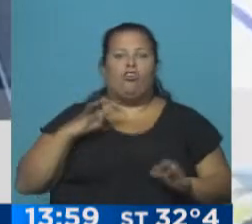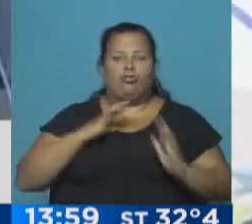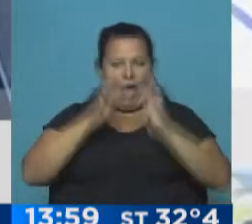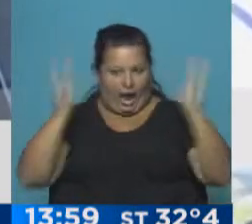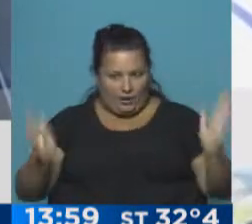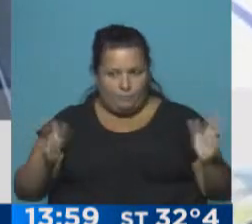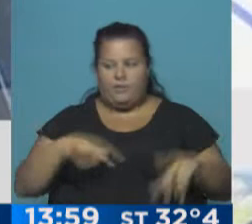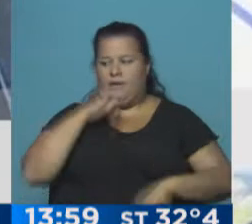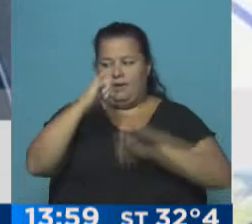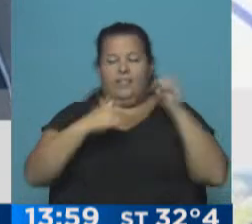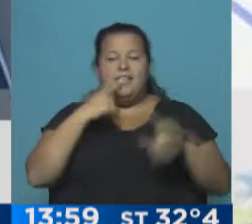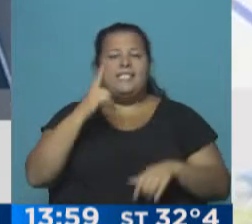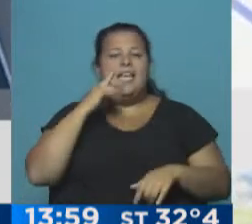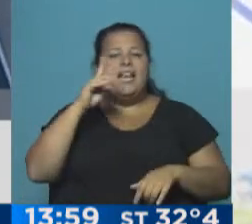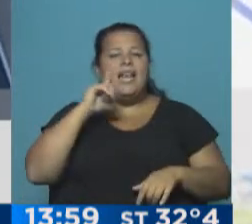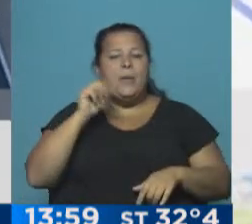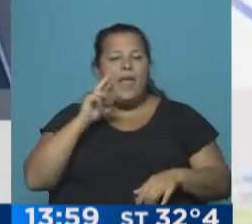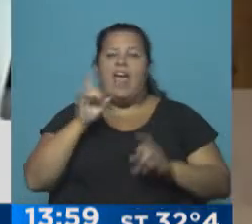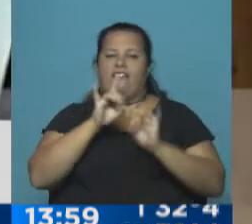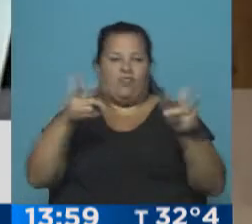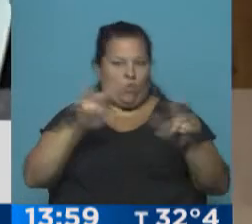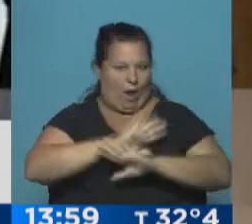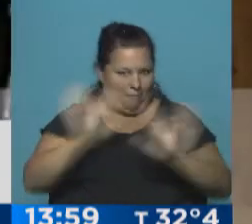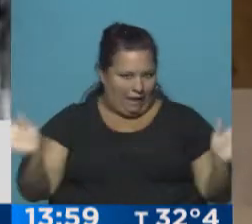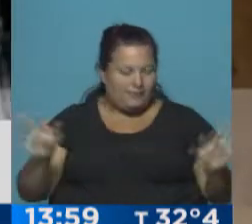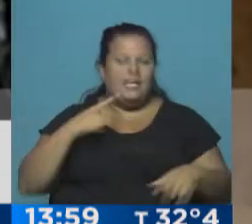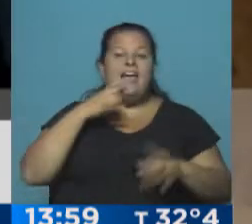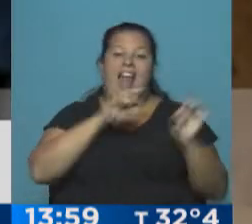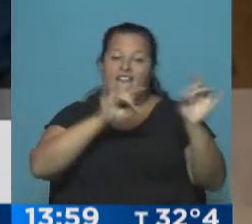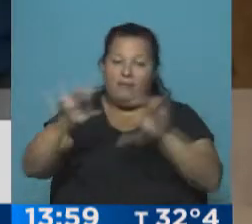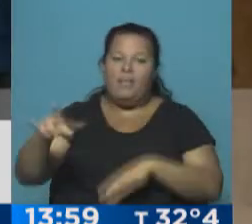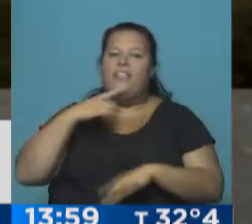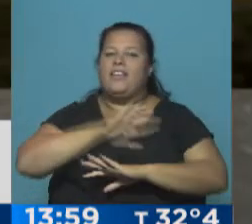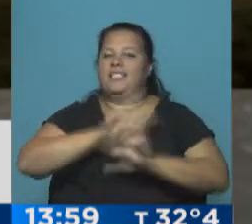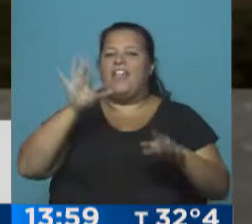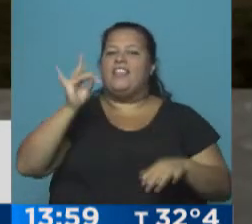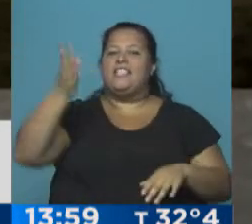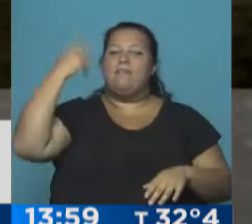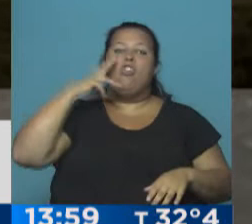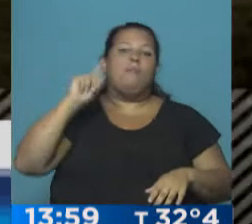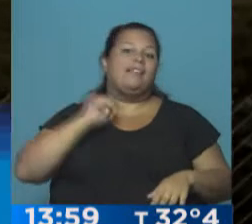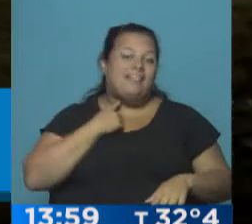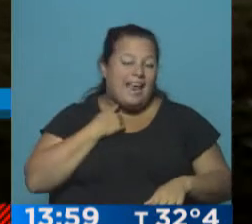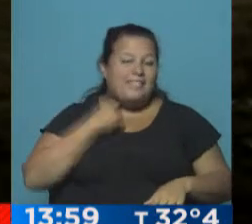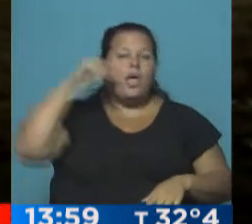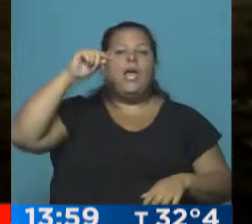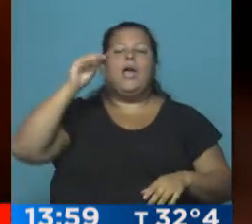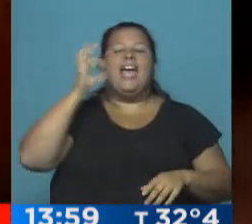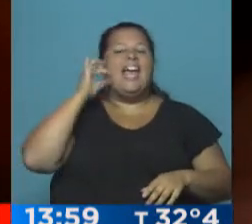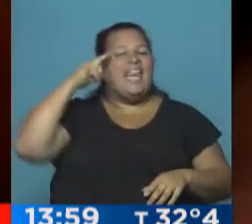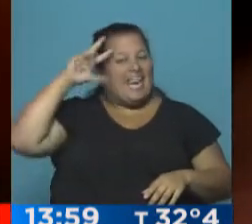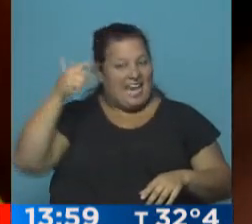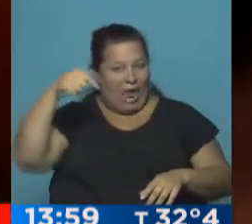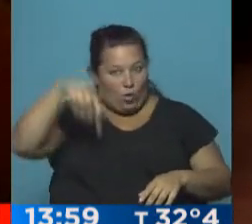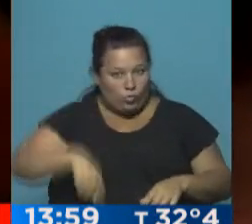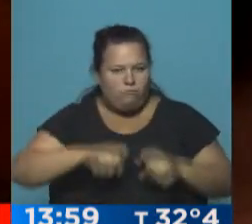2 años, tras declarar a Liberia libre de la enfermedad. La epidemia se declaró en diciembre de 2013 en el sur de Guinea y